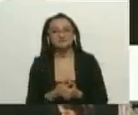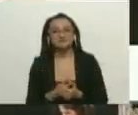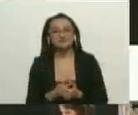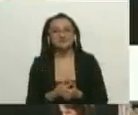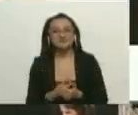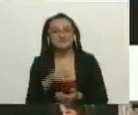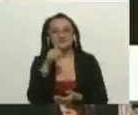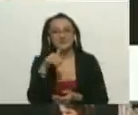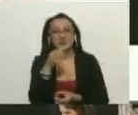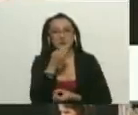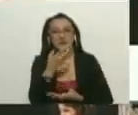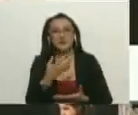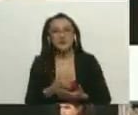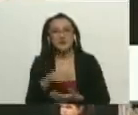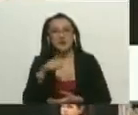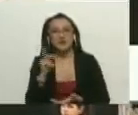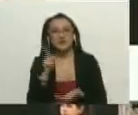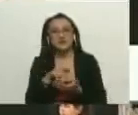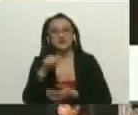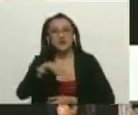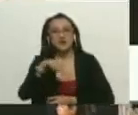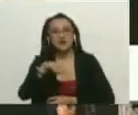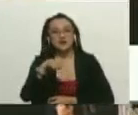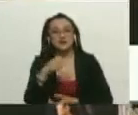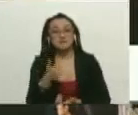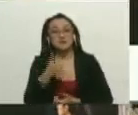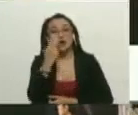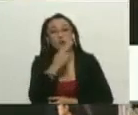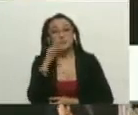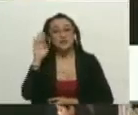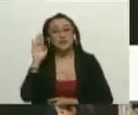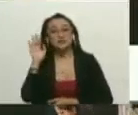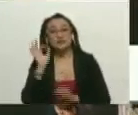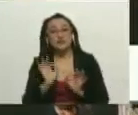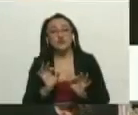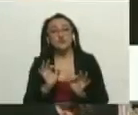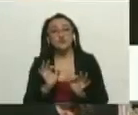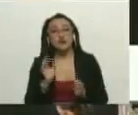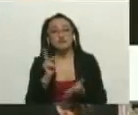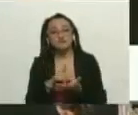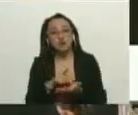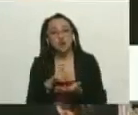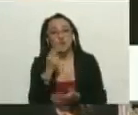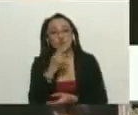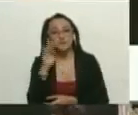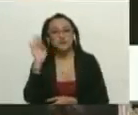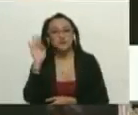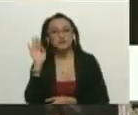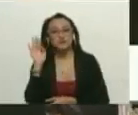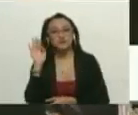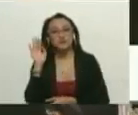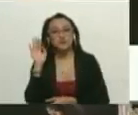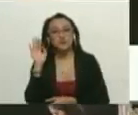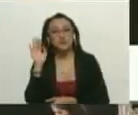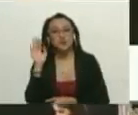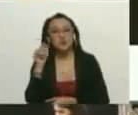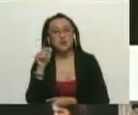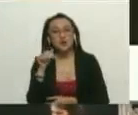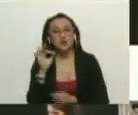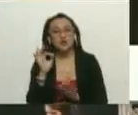eso que hoy venimos acá más que una juramentación formal, venimos a hacer una juramentación en